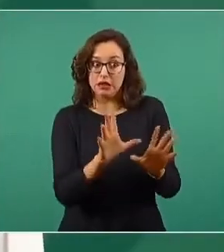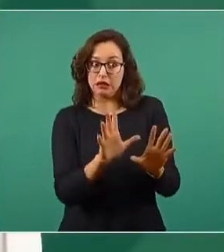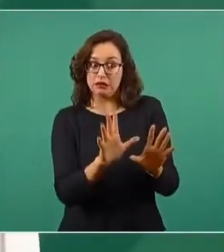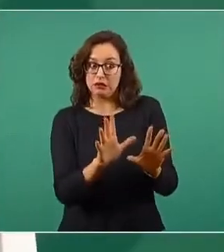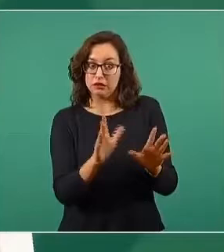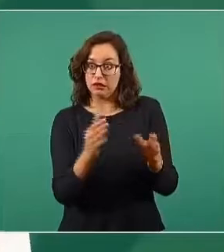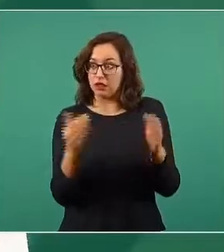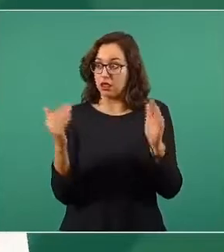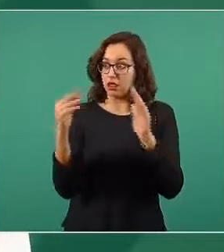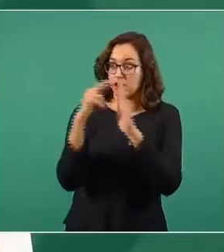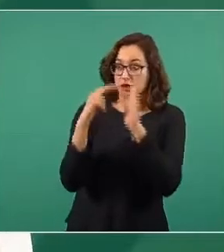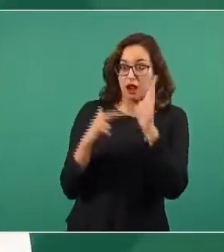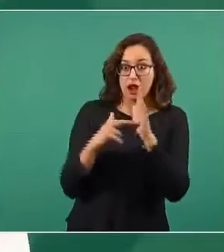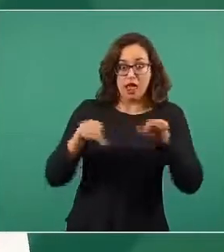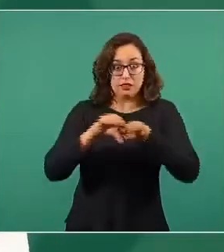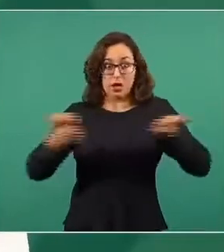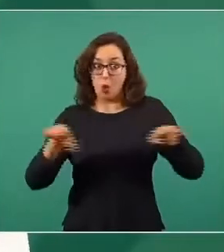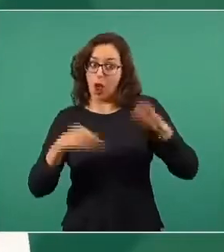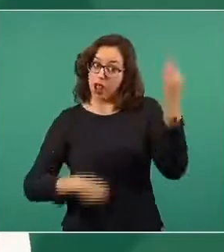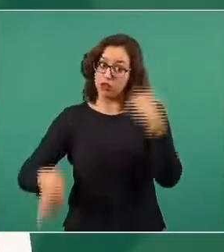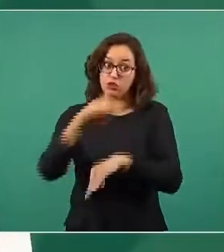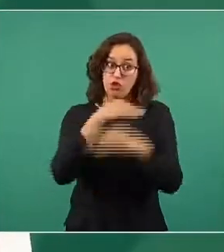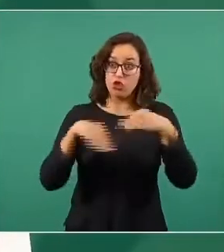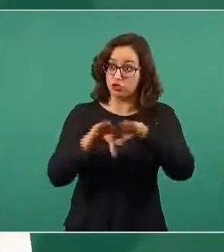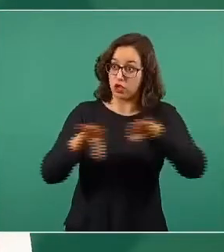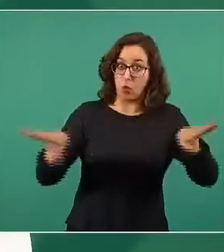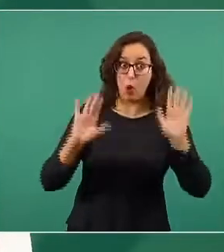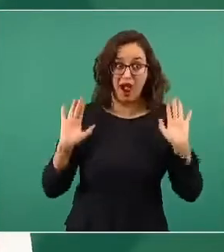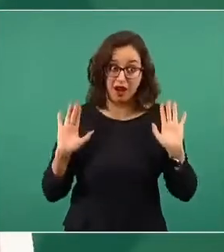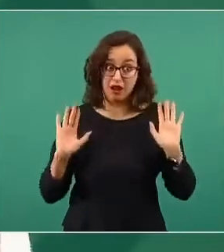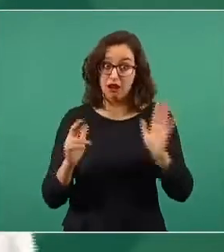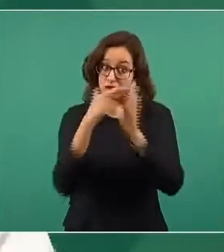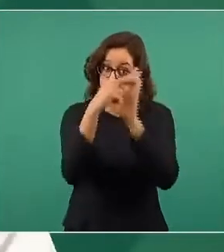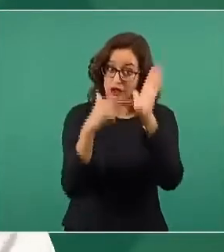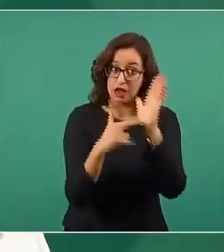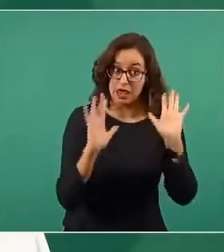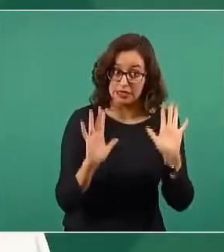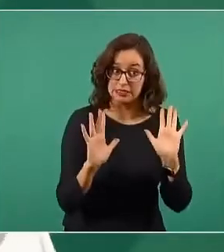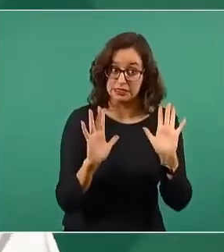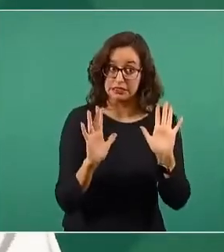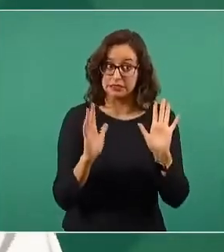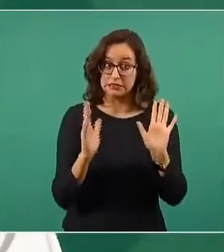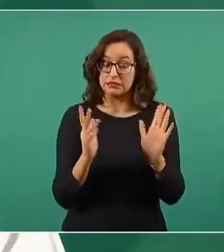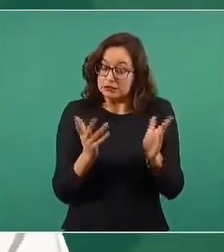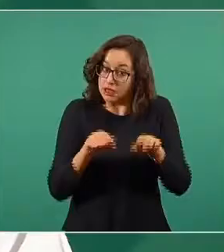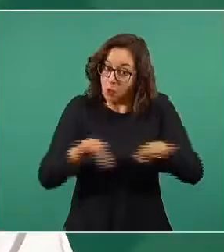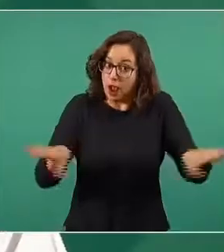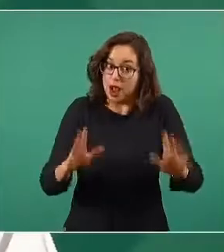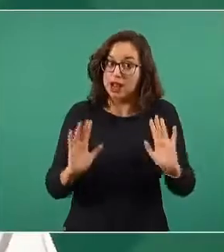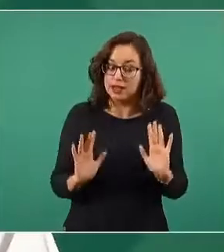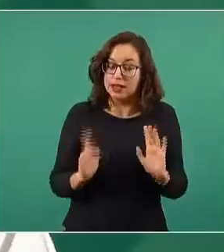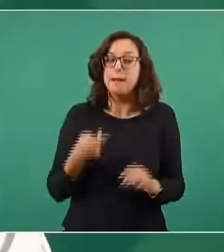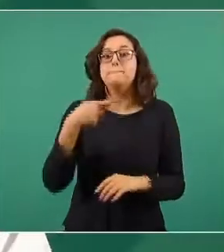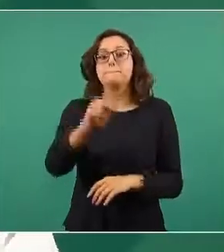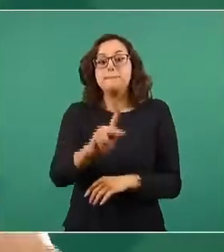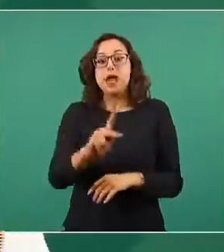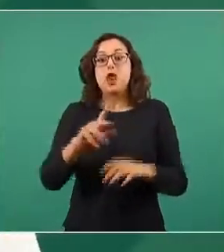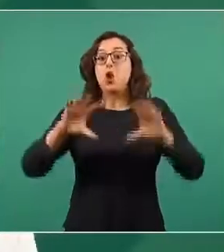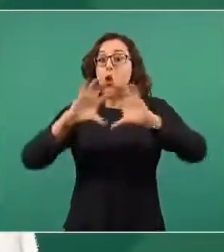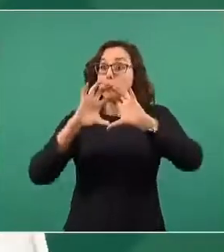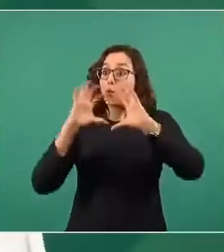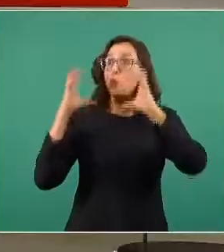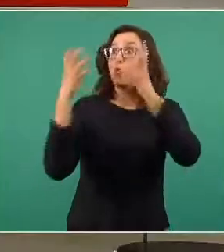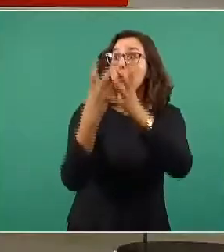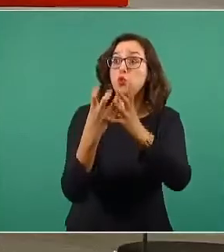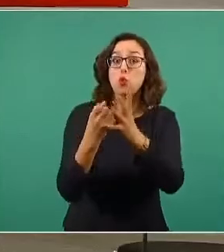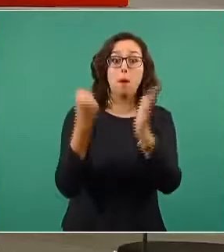demás. Pero vamos a destacar las vacunas que se autorizan en el mundo, en todo el mundo. Me estoy refiriendo